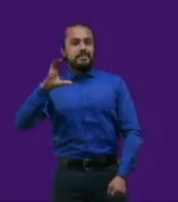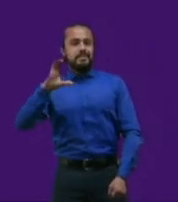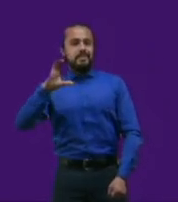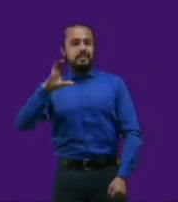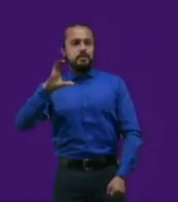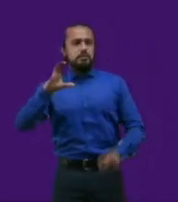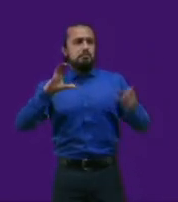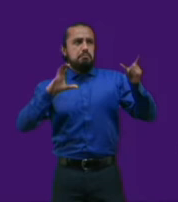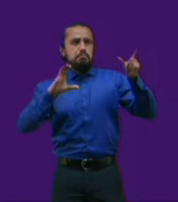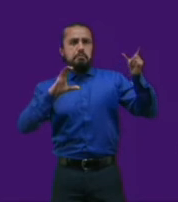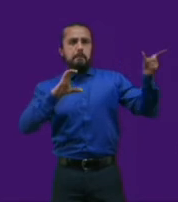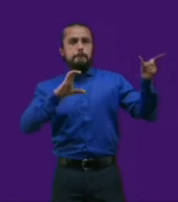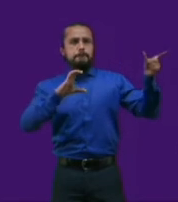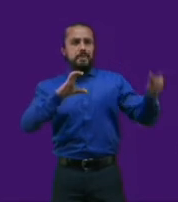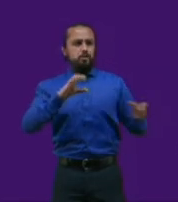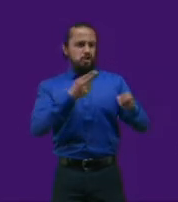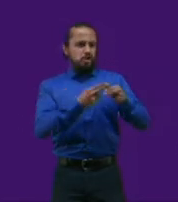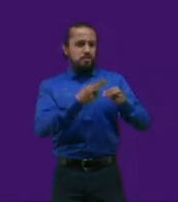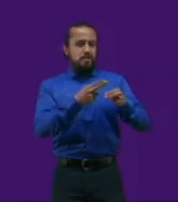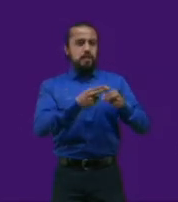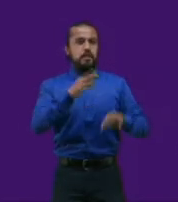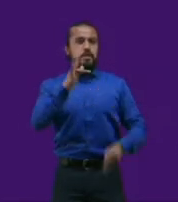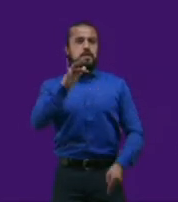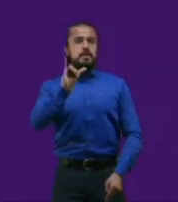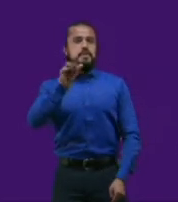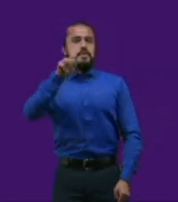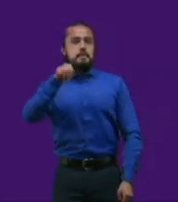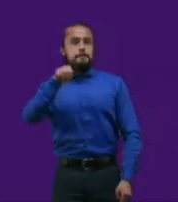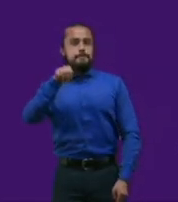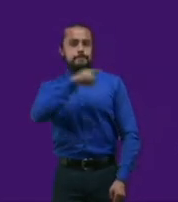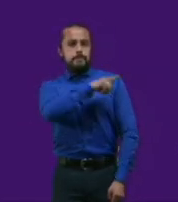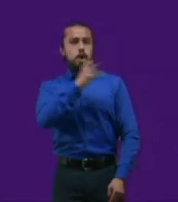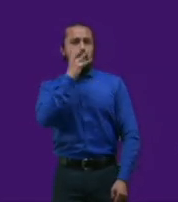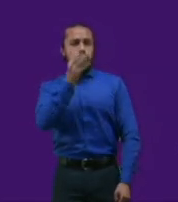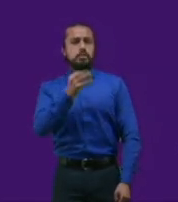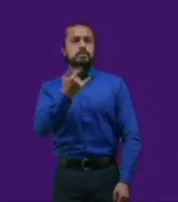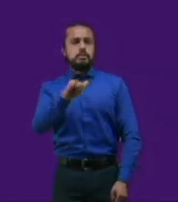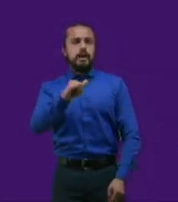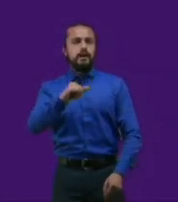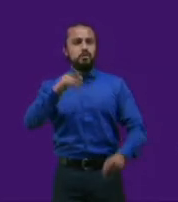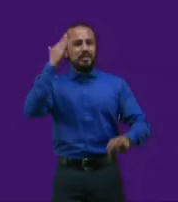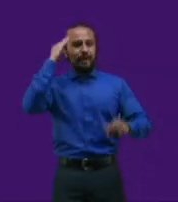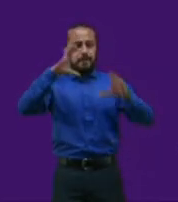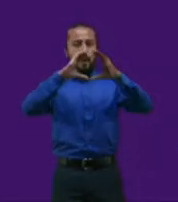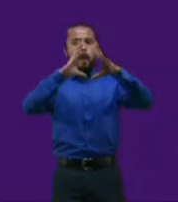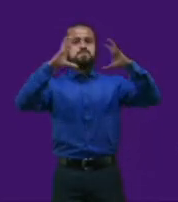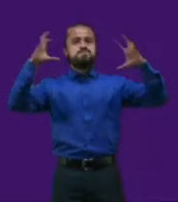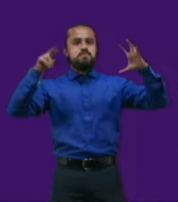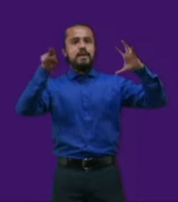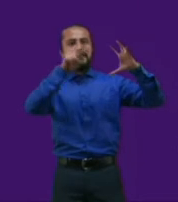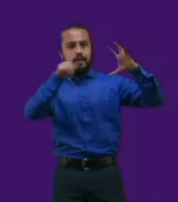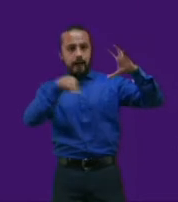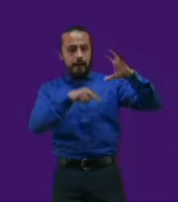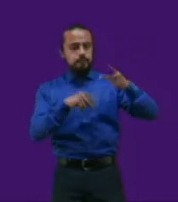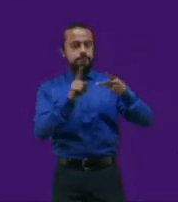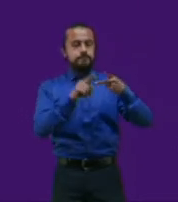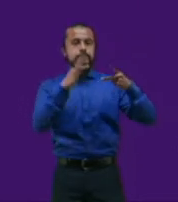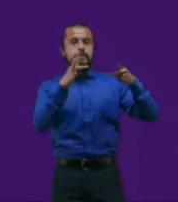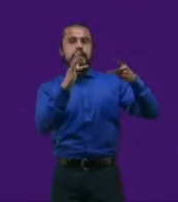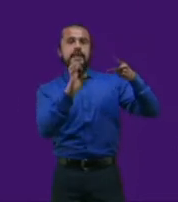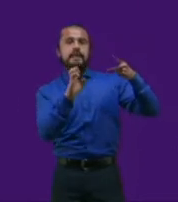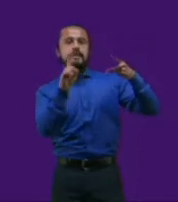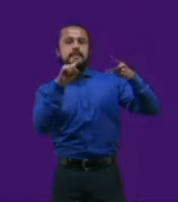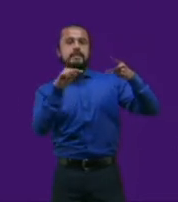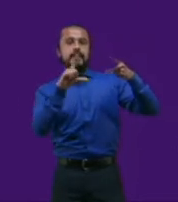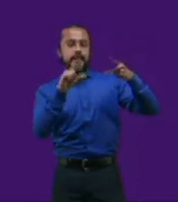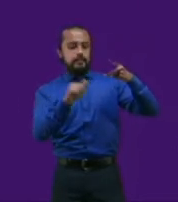Tim Draper, que ha invertido en empresas muy grandes como Skype, como Tesla, bueno, digamos que empresas como